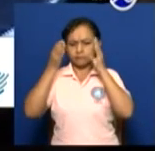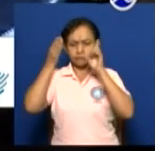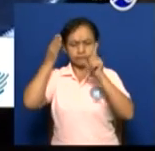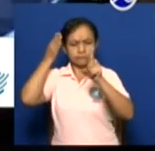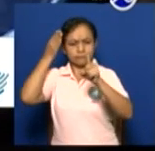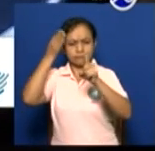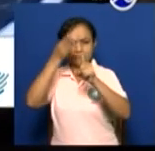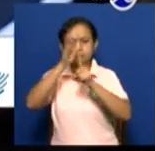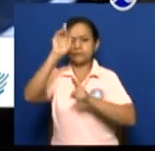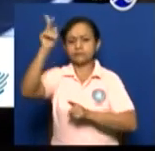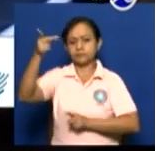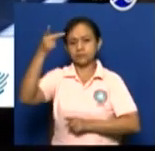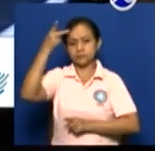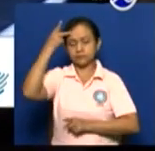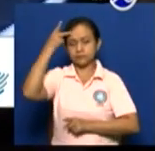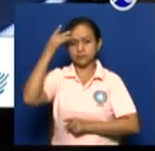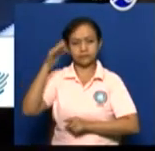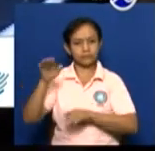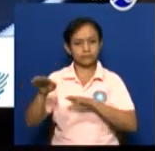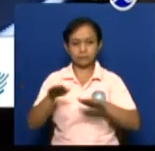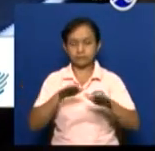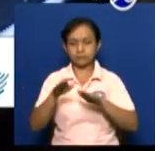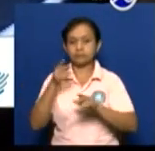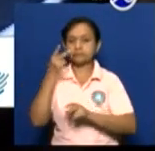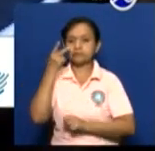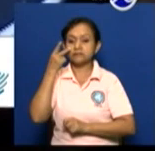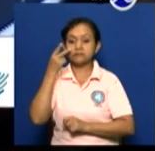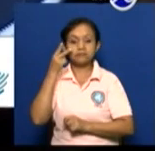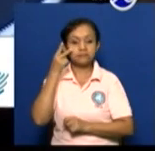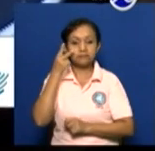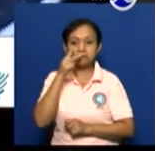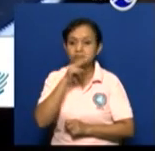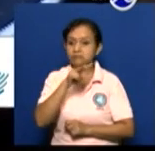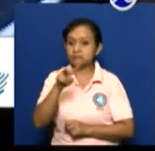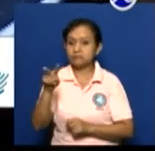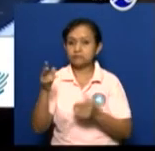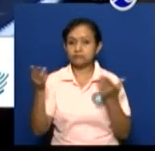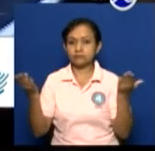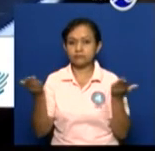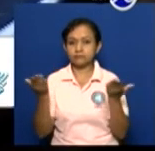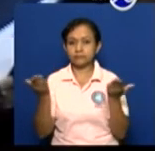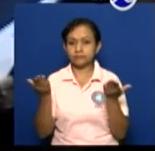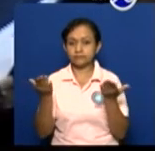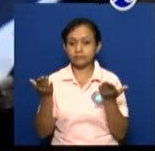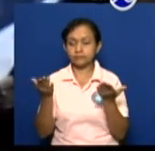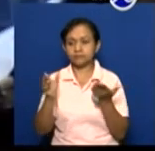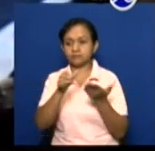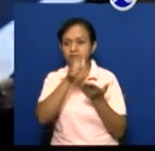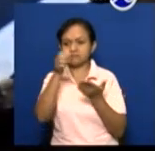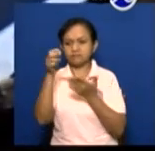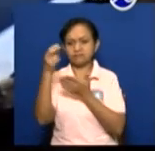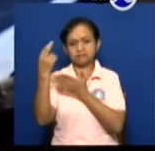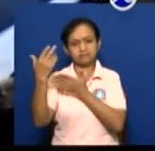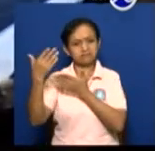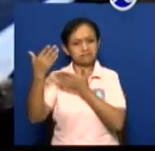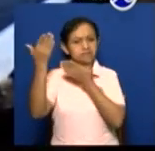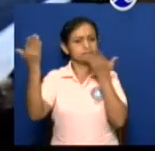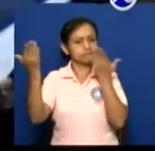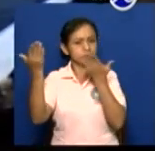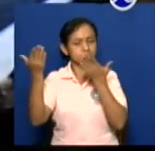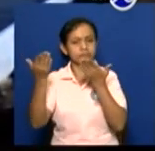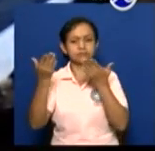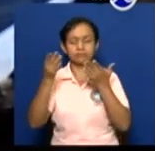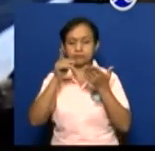política, no deben visualizarse en retrospectiva. Para que